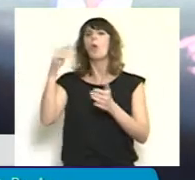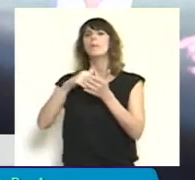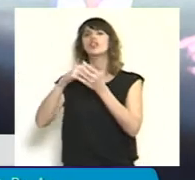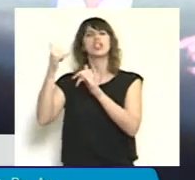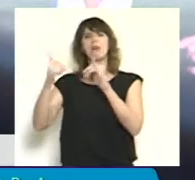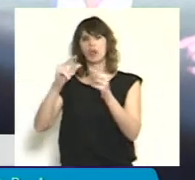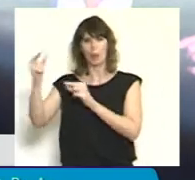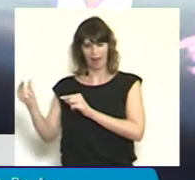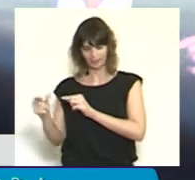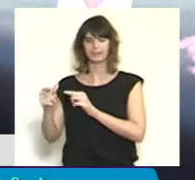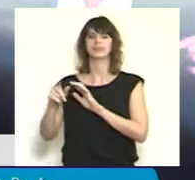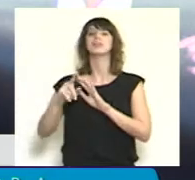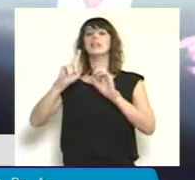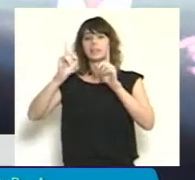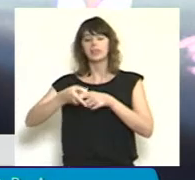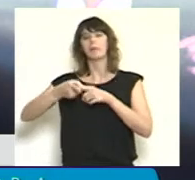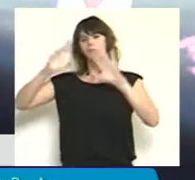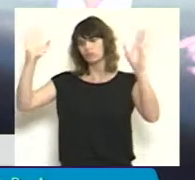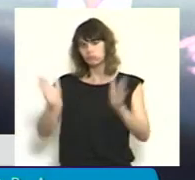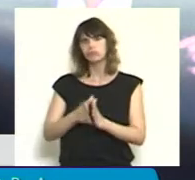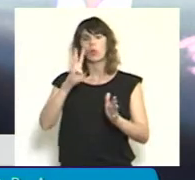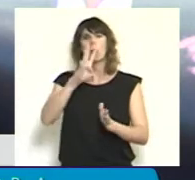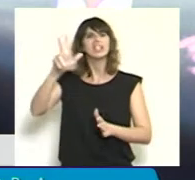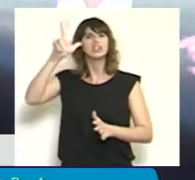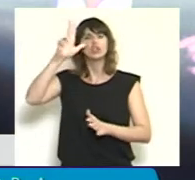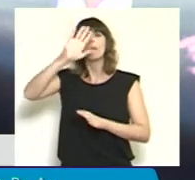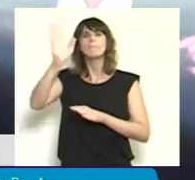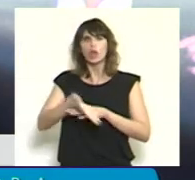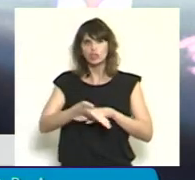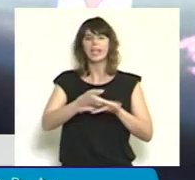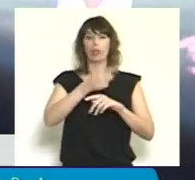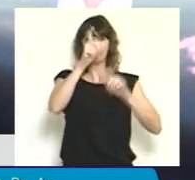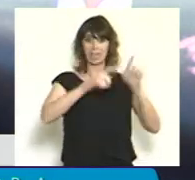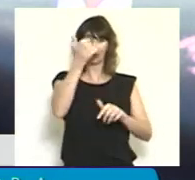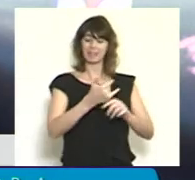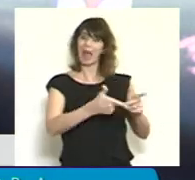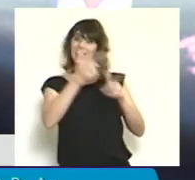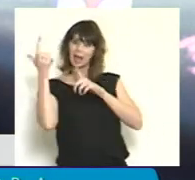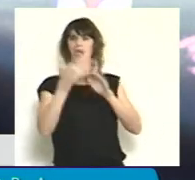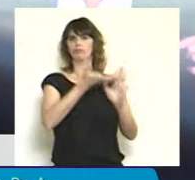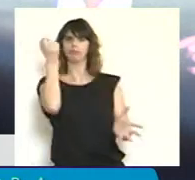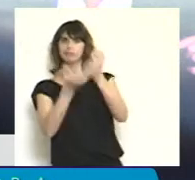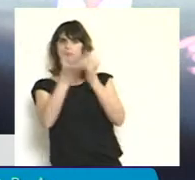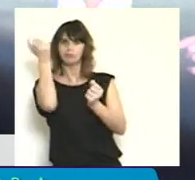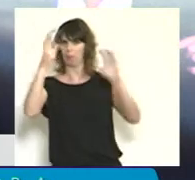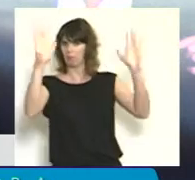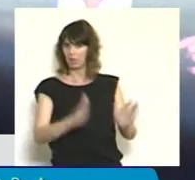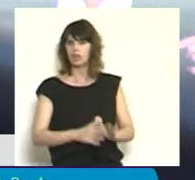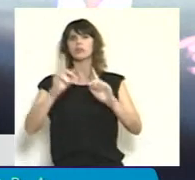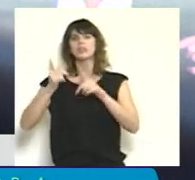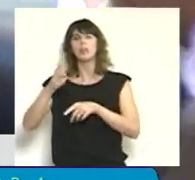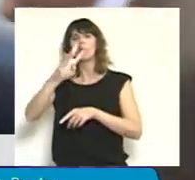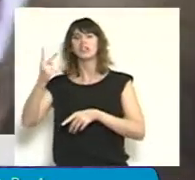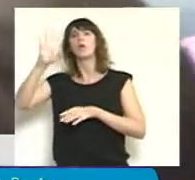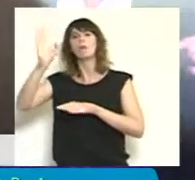reducir 48% las solicitudes de tenencia y en 92% los permisos para portar